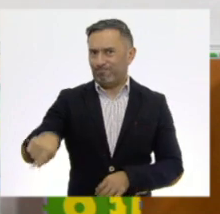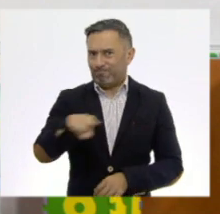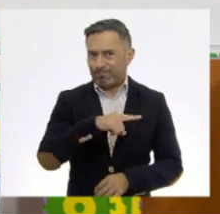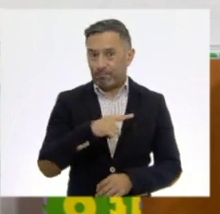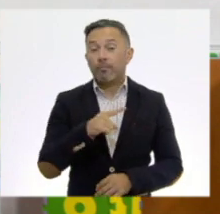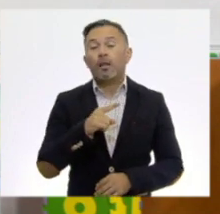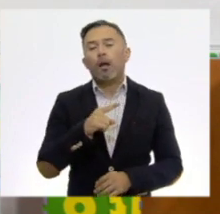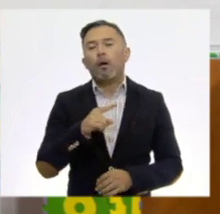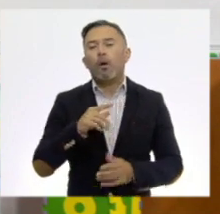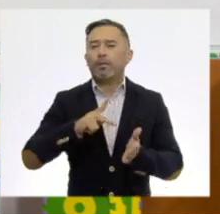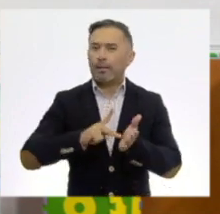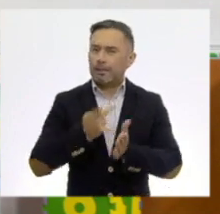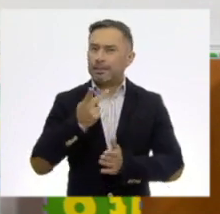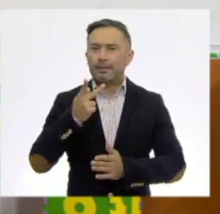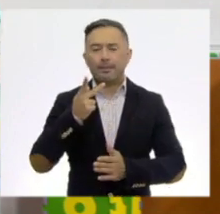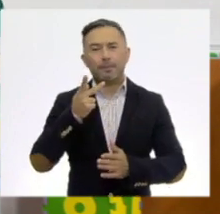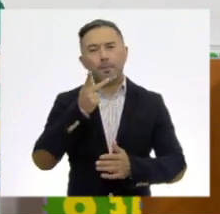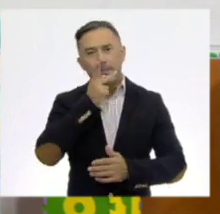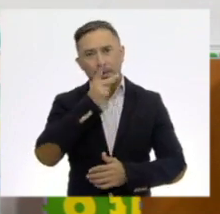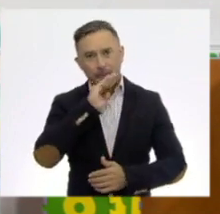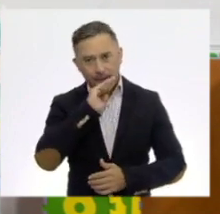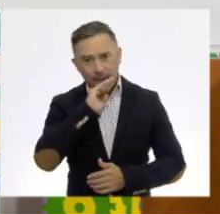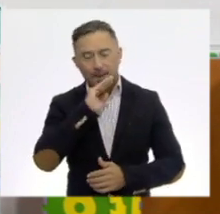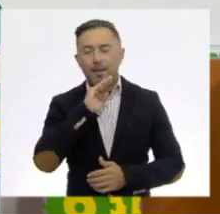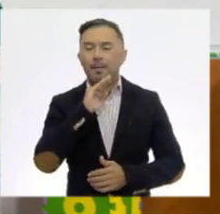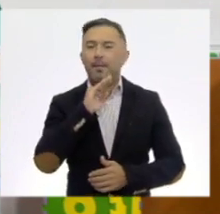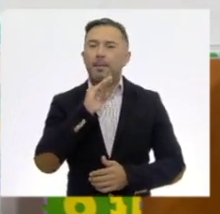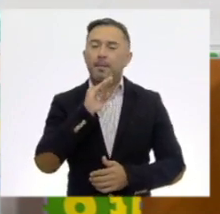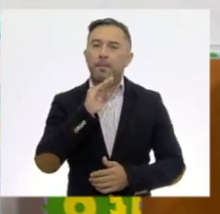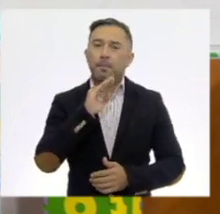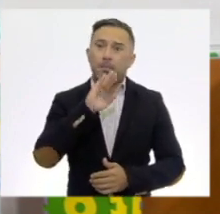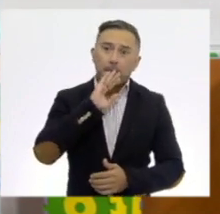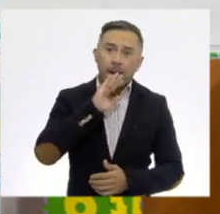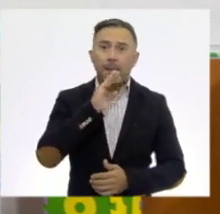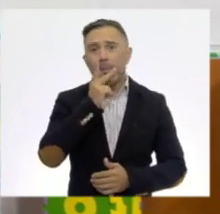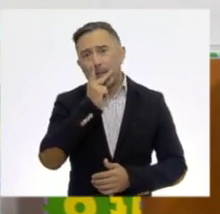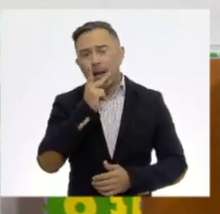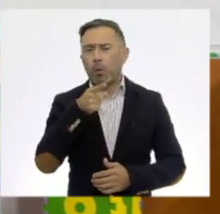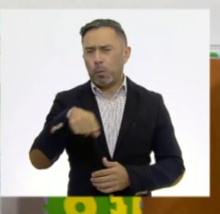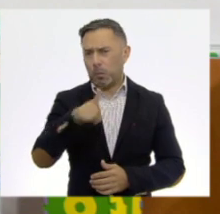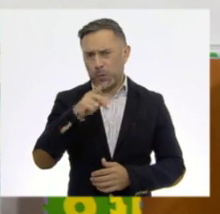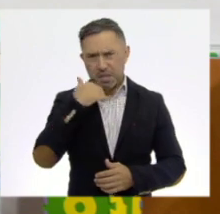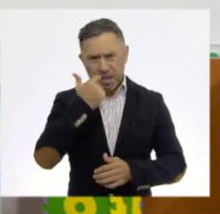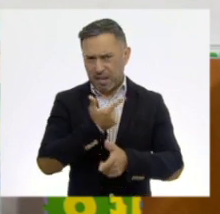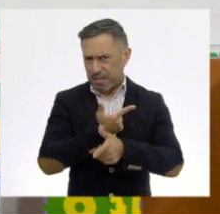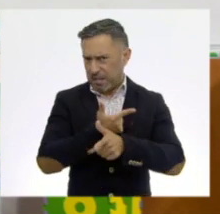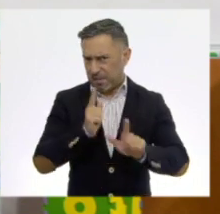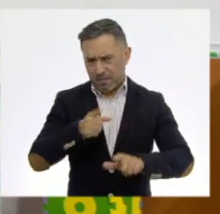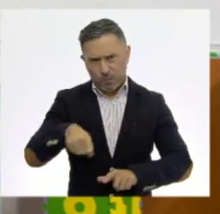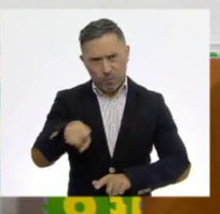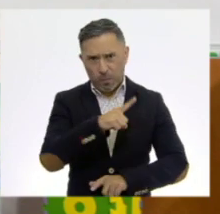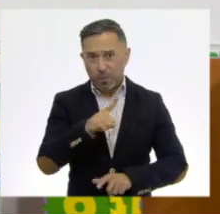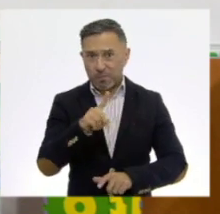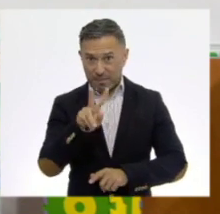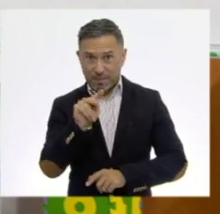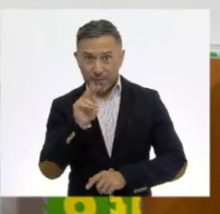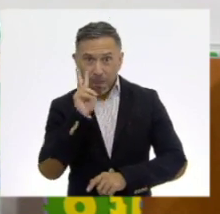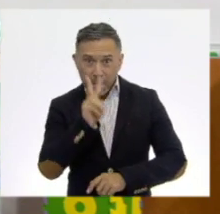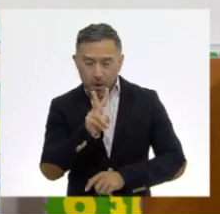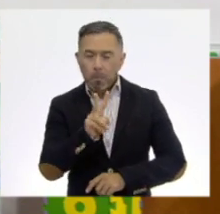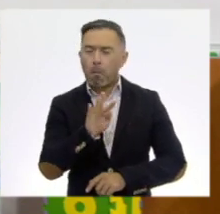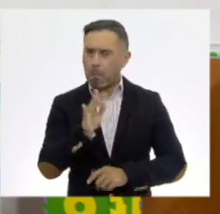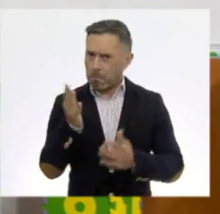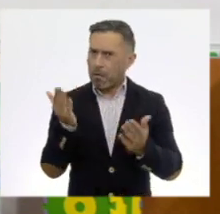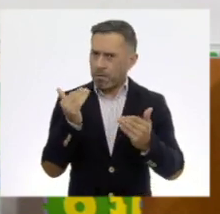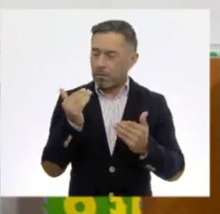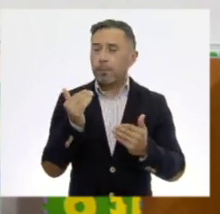la invitación a los papás, a las mamás o a cualquier persona que esté contigo viendo este programa a que te acompañen